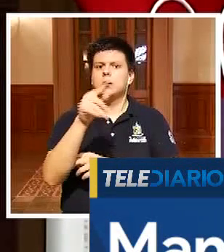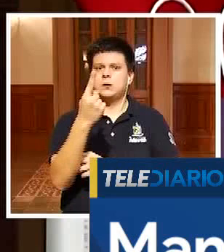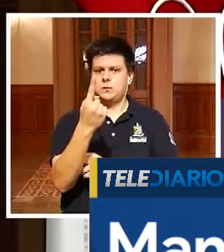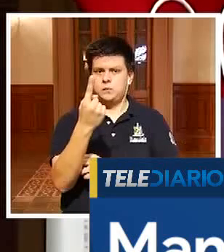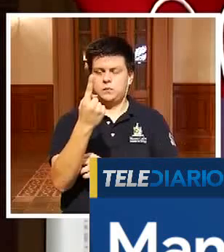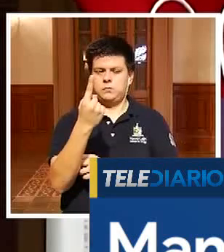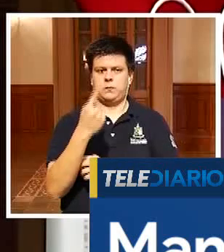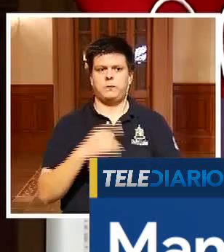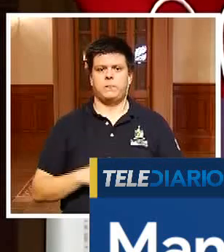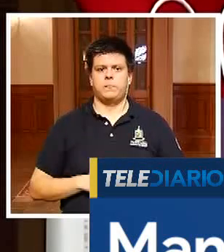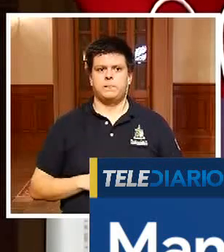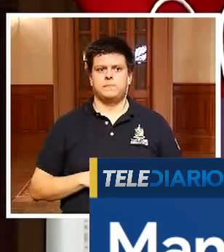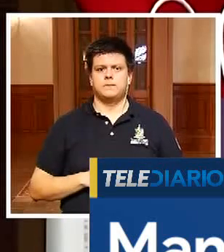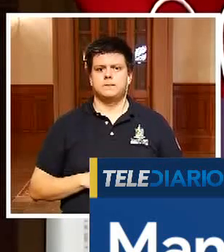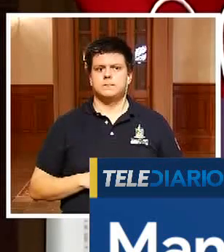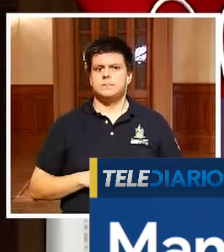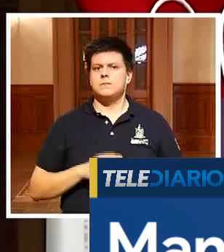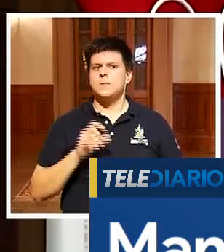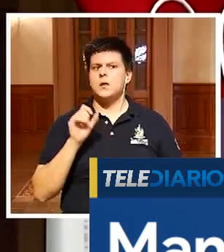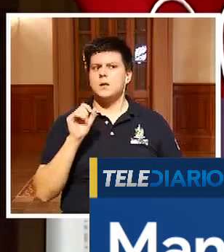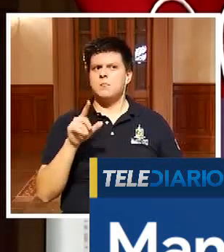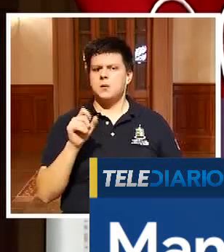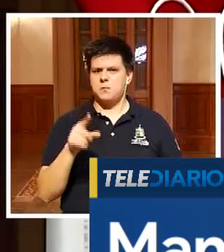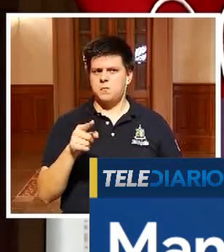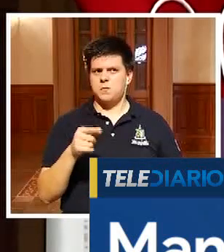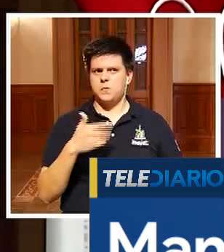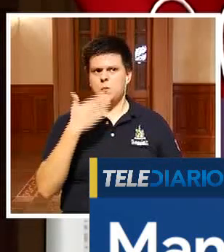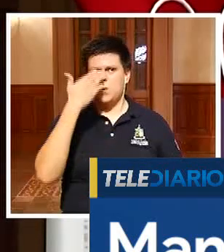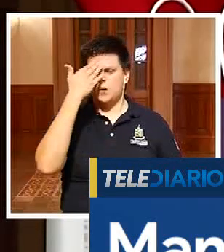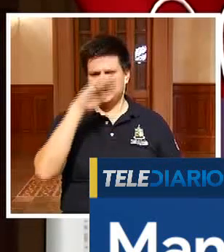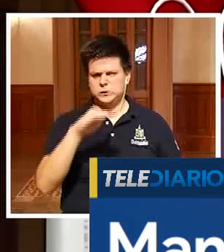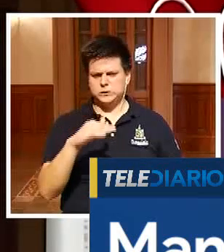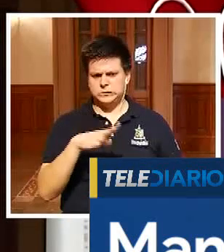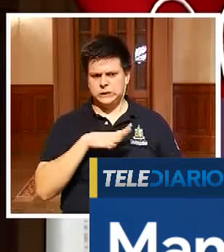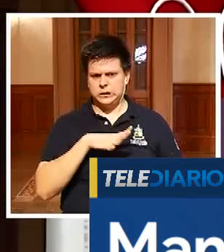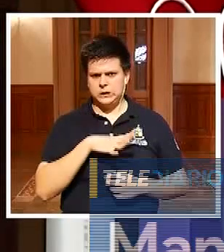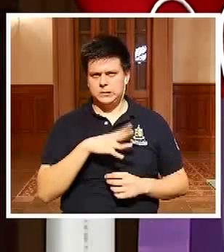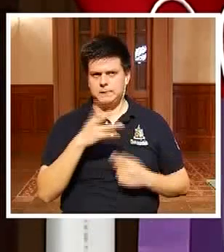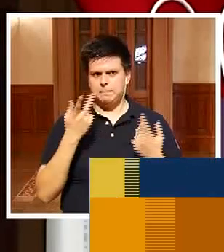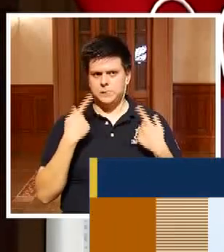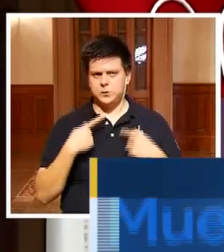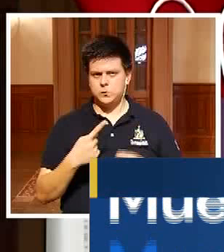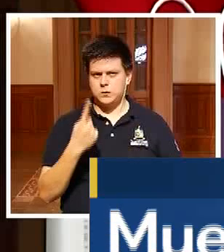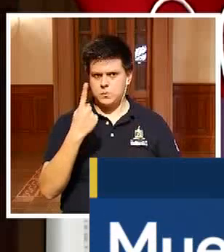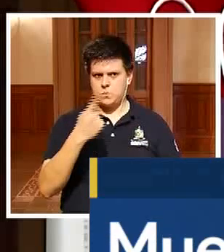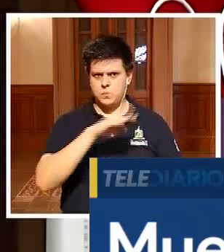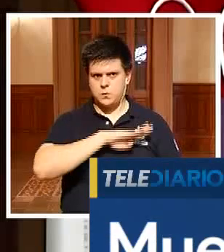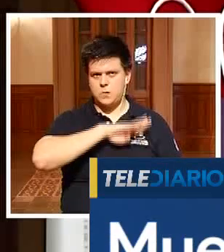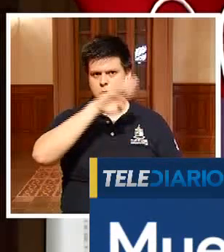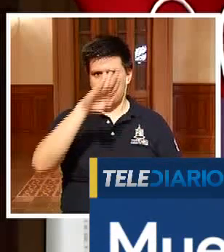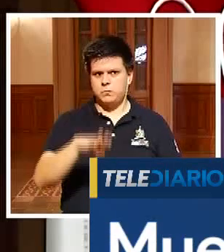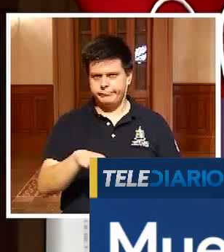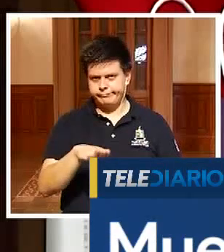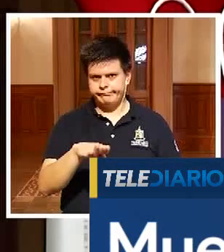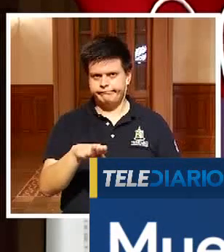241 y tengo el conocimiento de un fallecimiento de